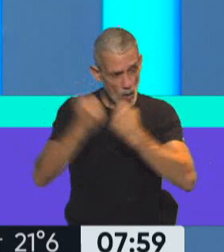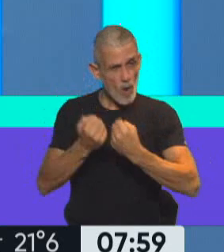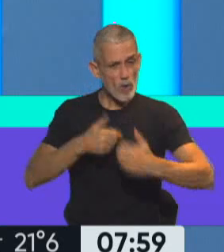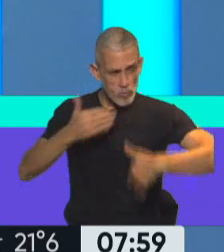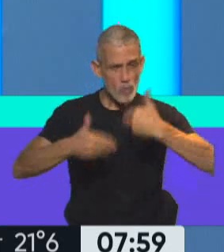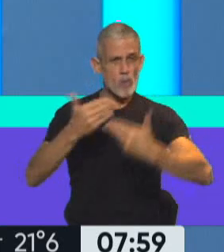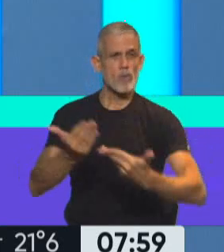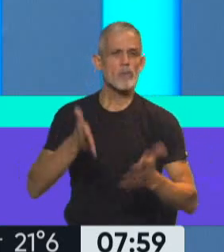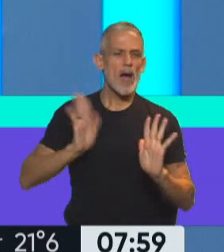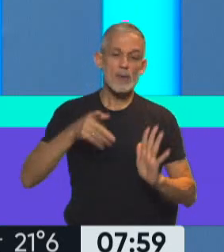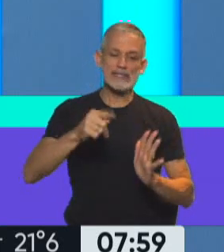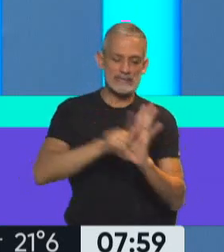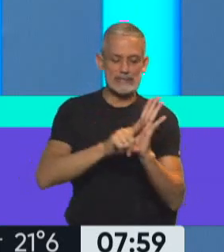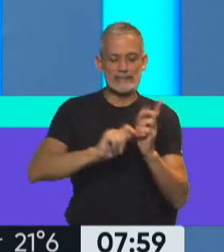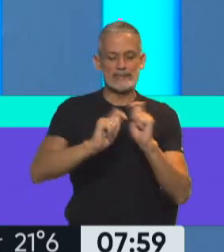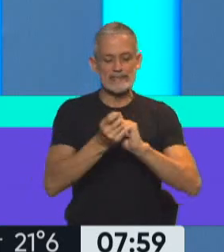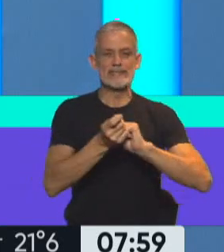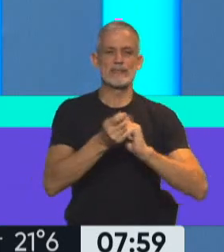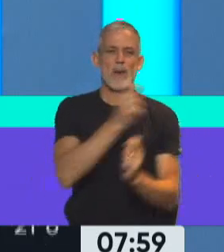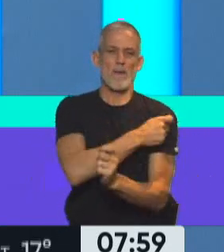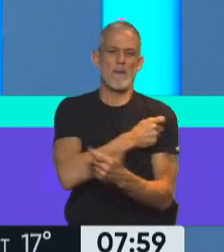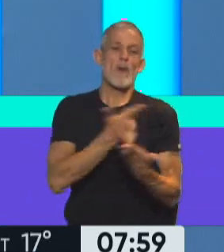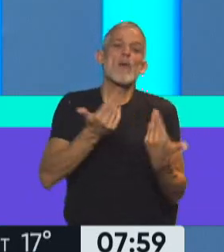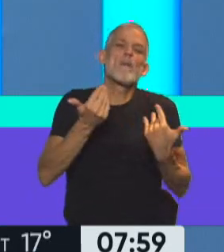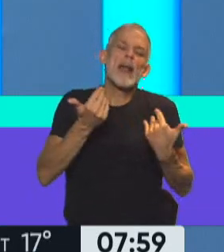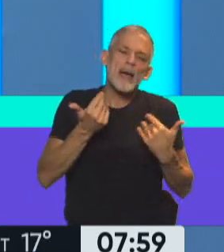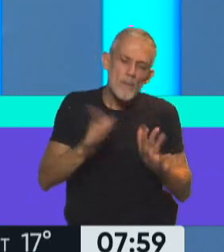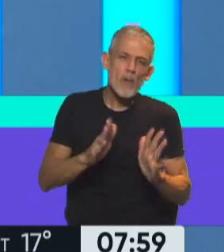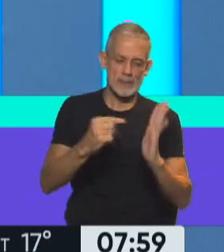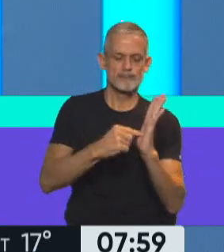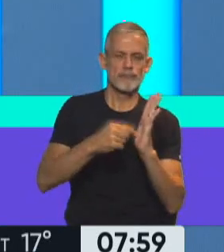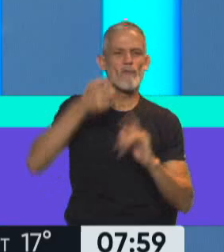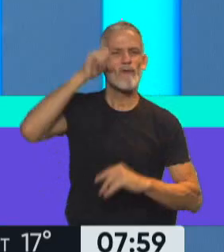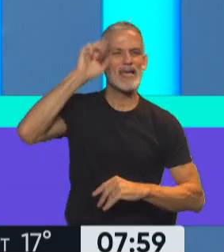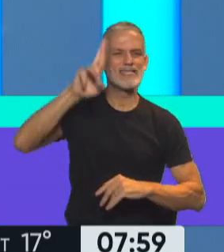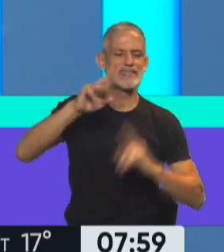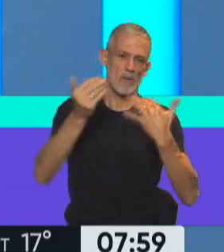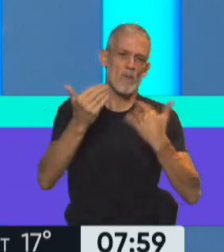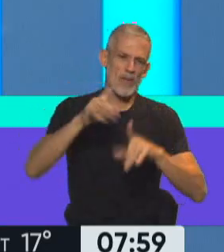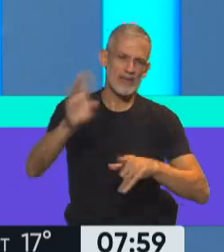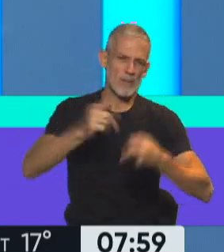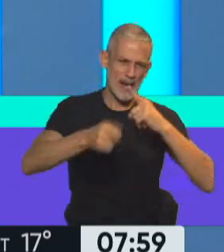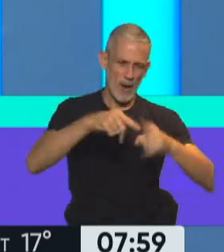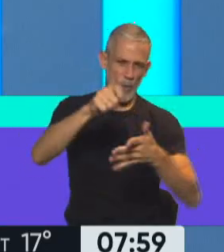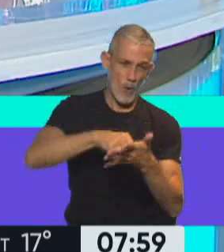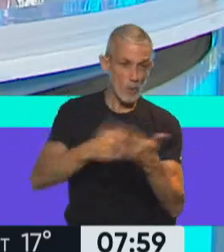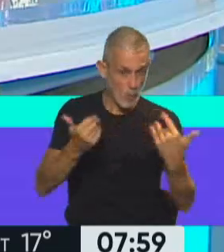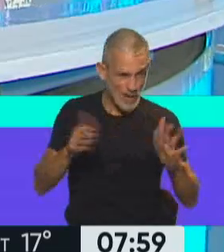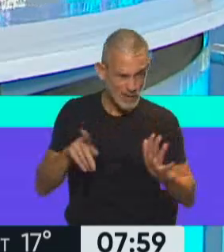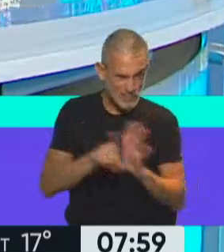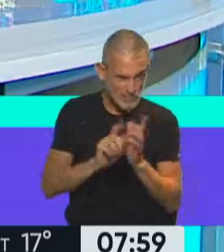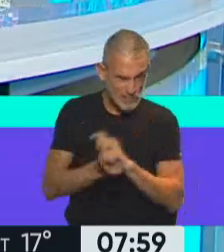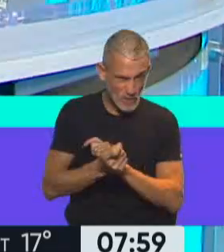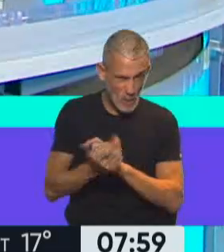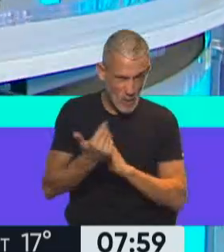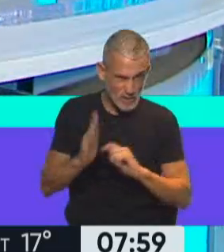de cambiar la ley de vacunas para que pueda entrar Pfizer entonces en estos acuerdos. ¿Podrá suceder eso? ¿Se podrá hacer?